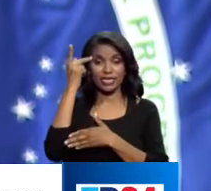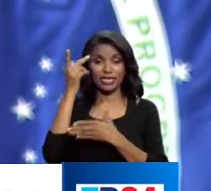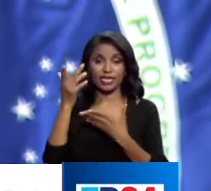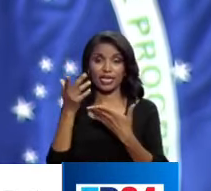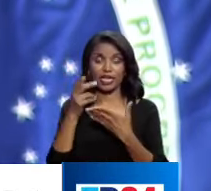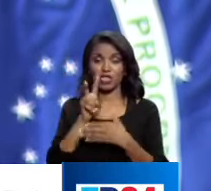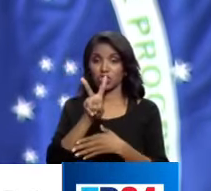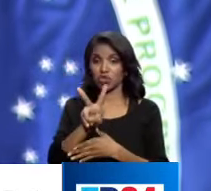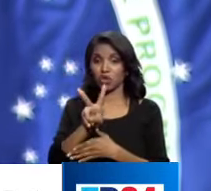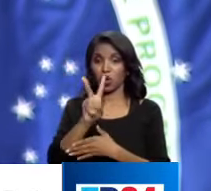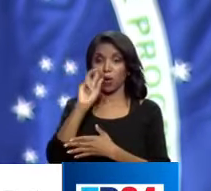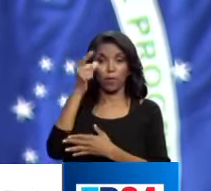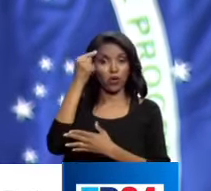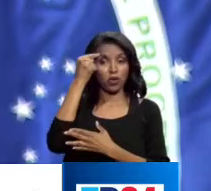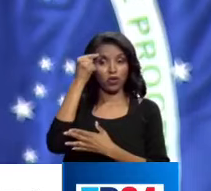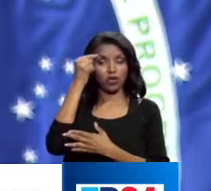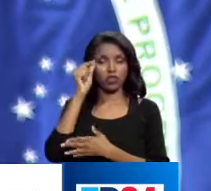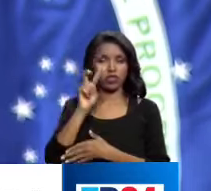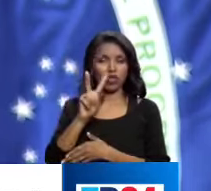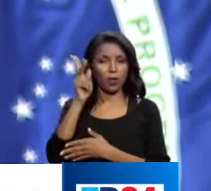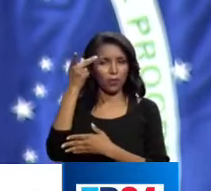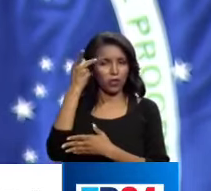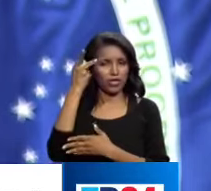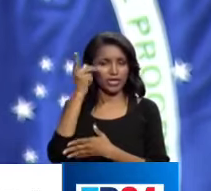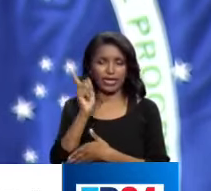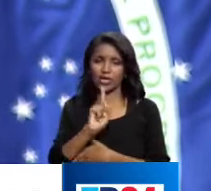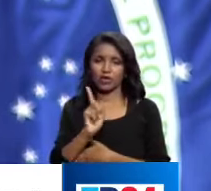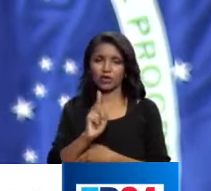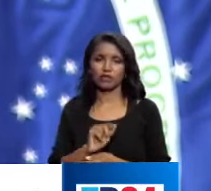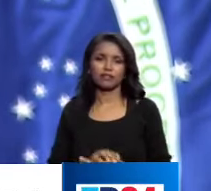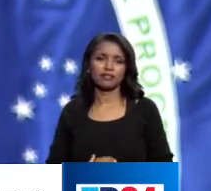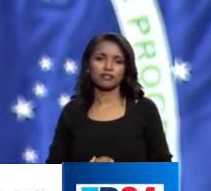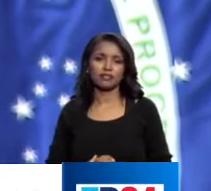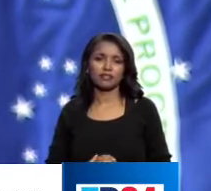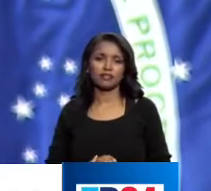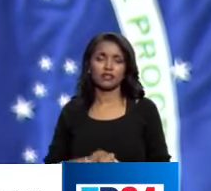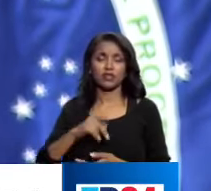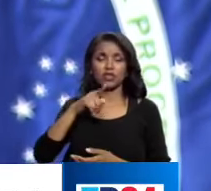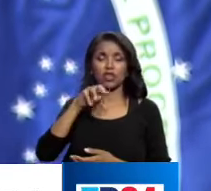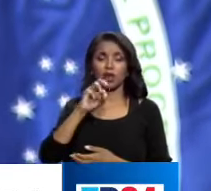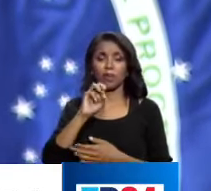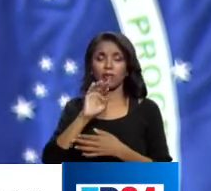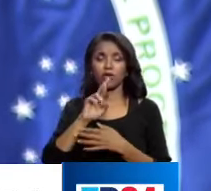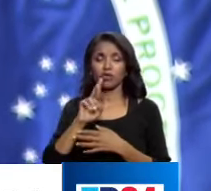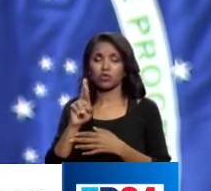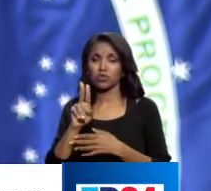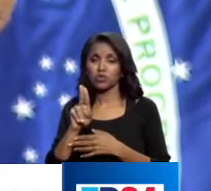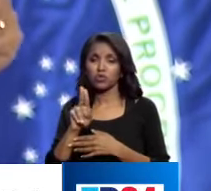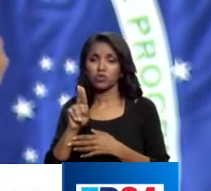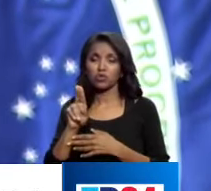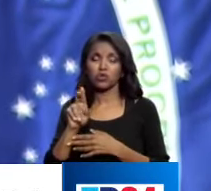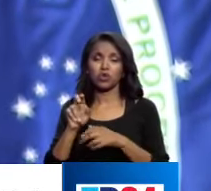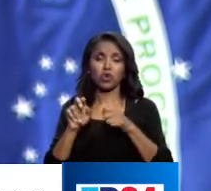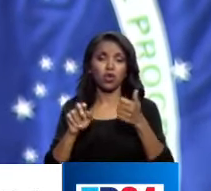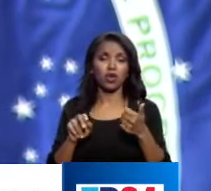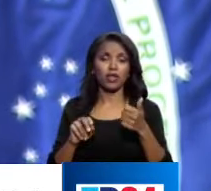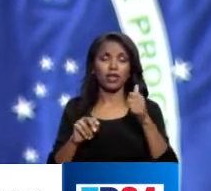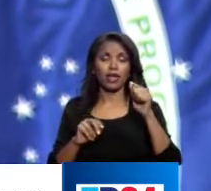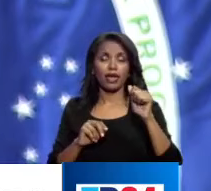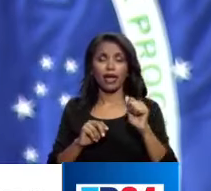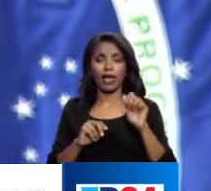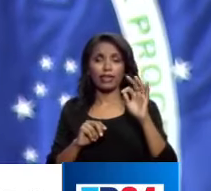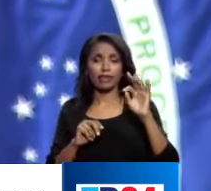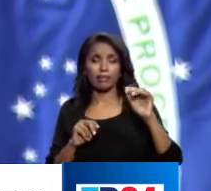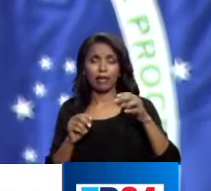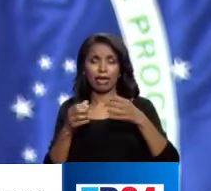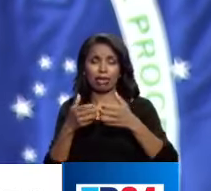no dos políticas de Estado, no un Pro Tour empujando en una dirección y una ATP